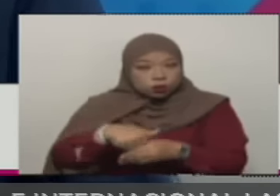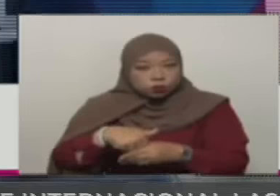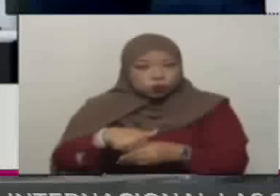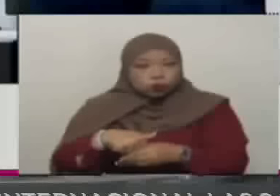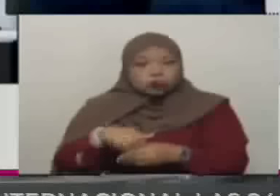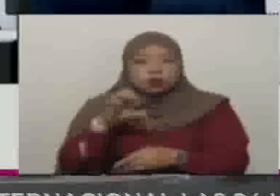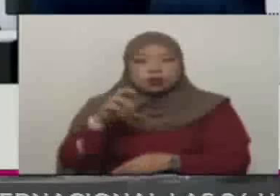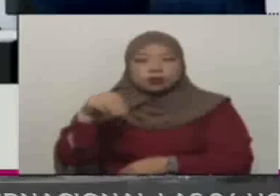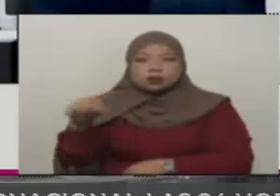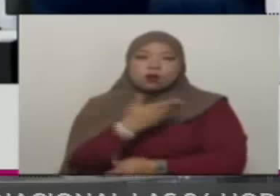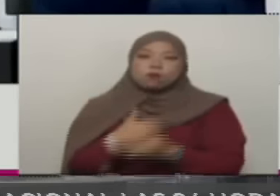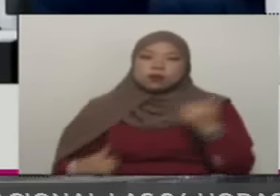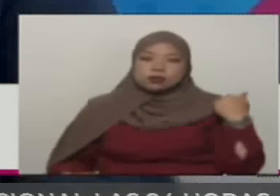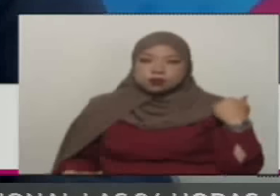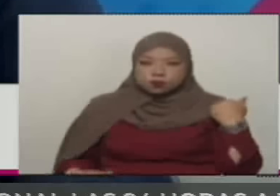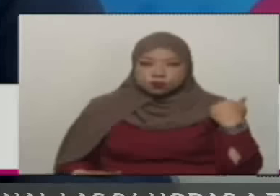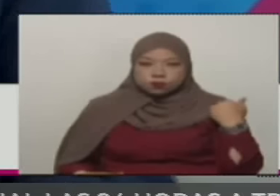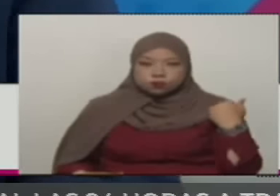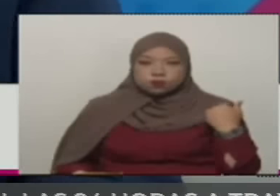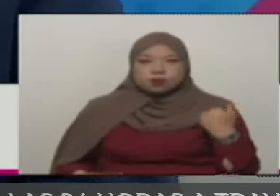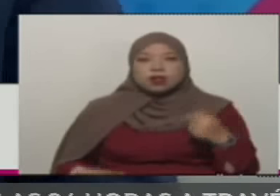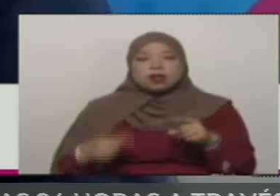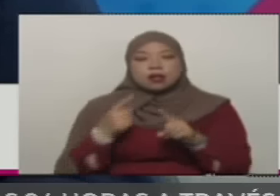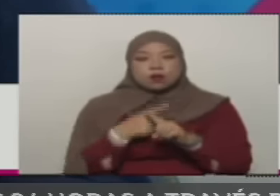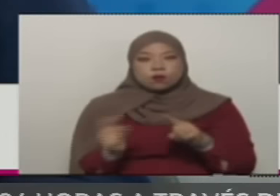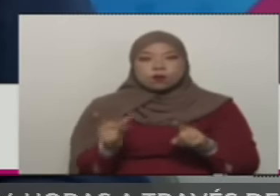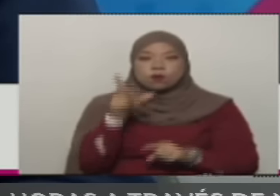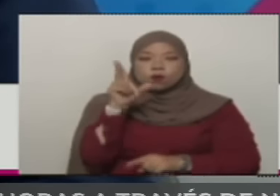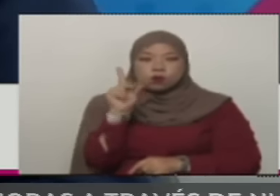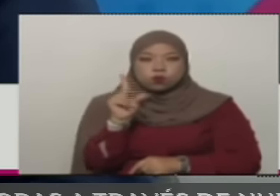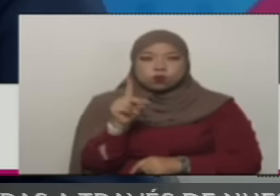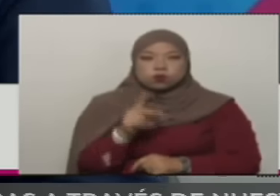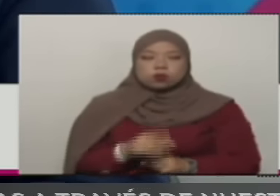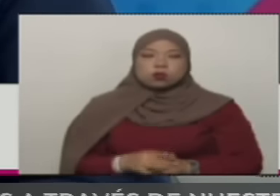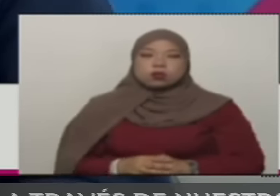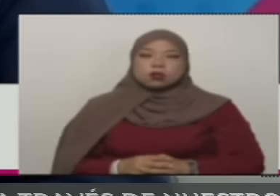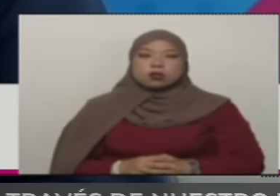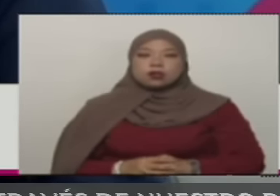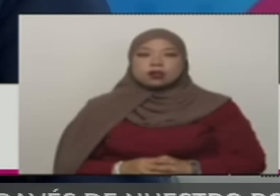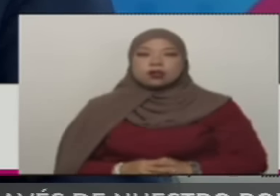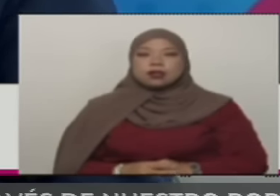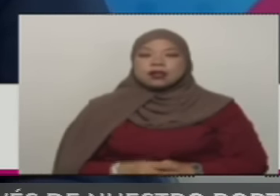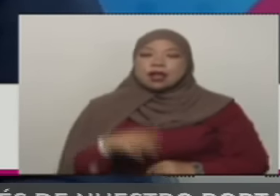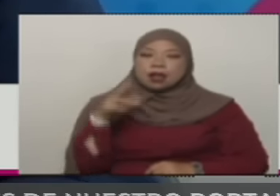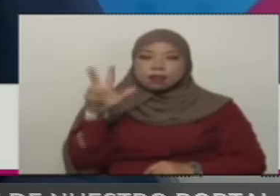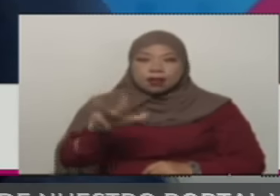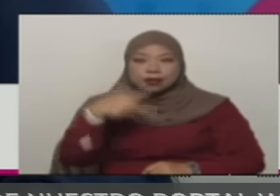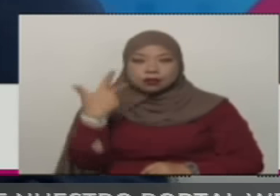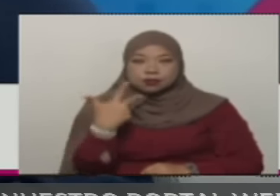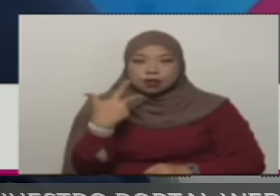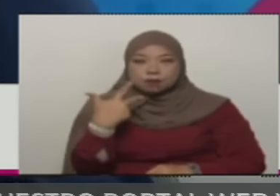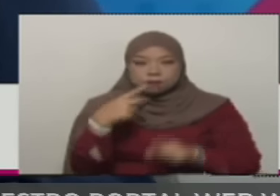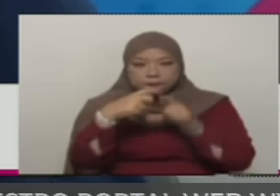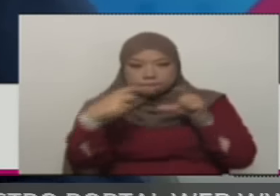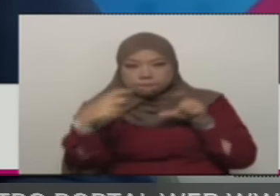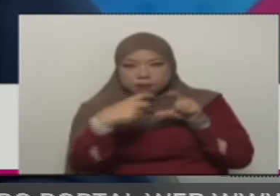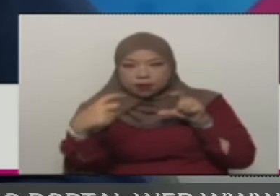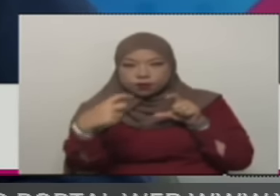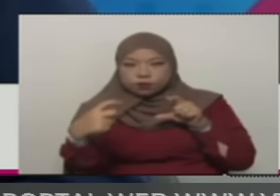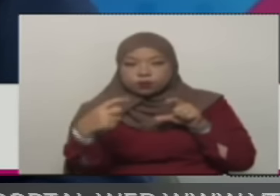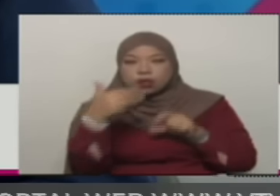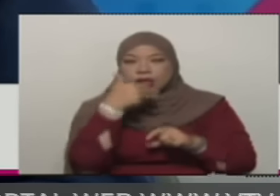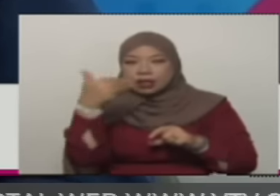presidente de la República que tengo aquí enfrente. Ese fue el segundo párrafo de la carta que se le dio al fiscal. Pero en el tercer párrafo, y cito a Gabo, a